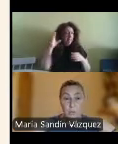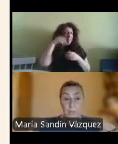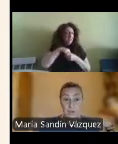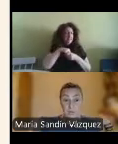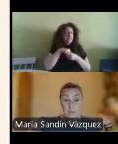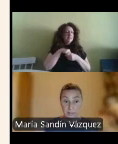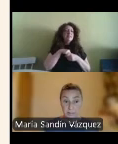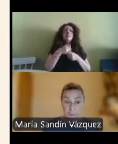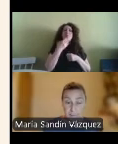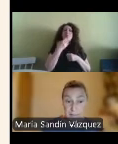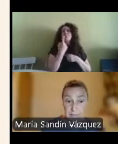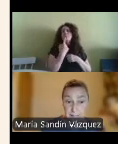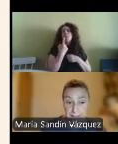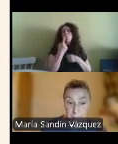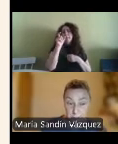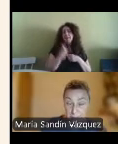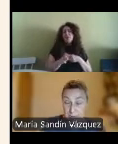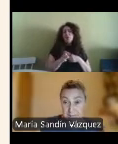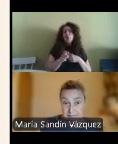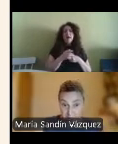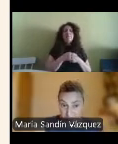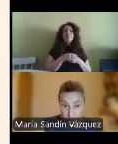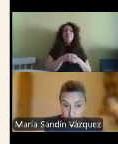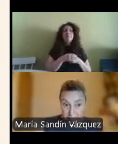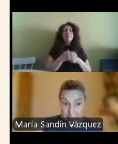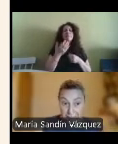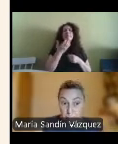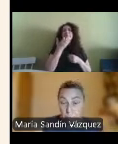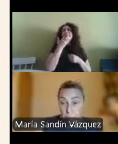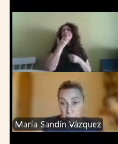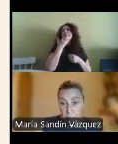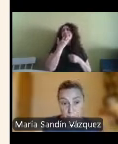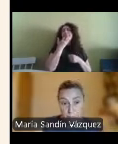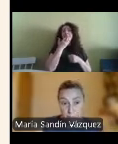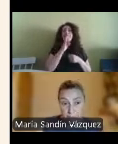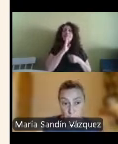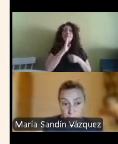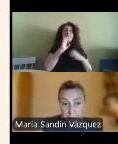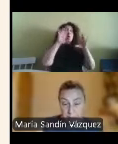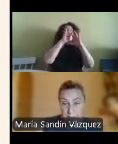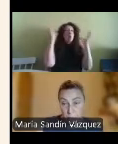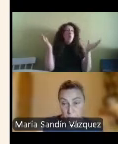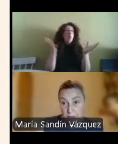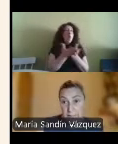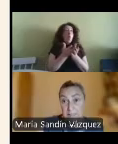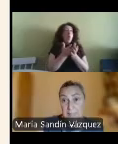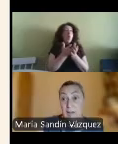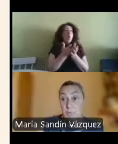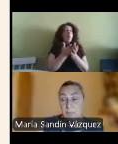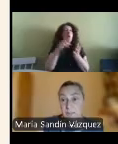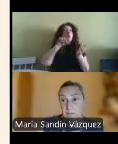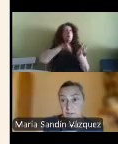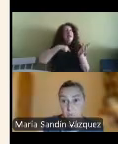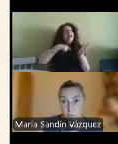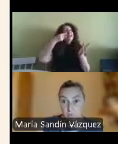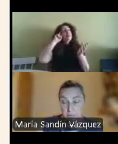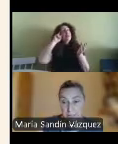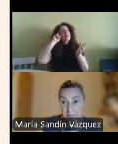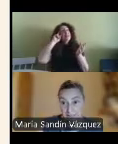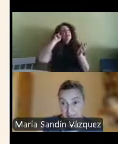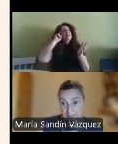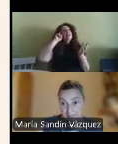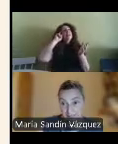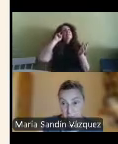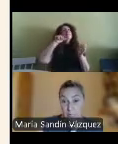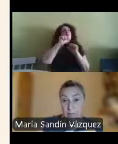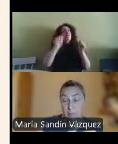decir, una persona experimenta, como pone aquí, el mundo de forma única según la combinación de